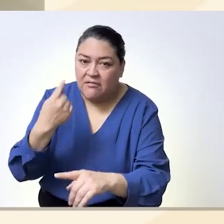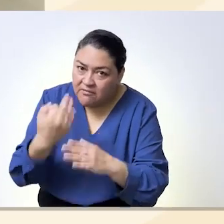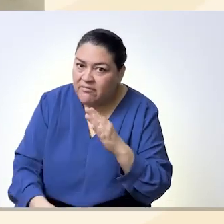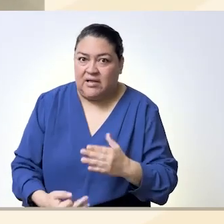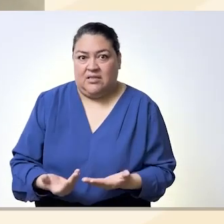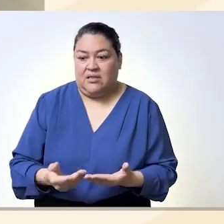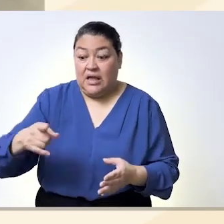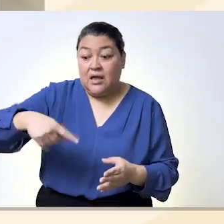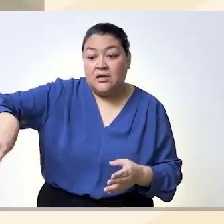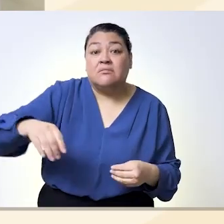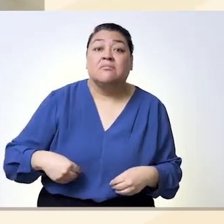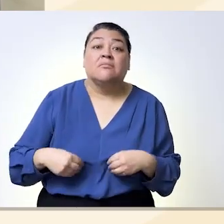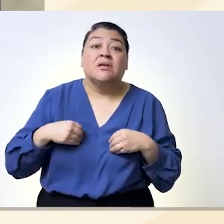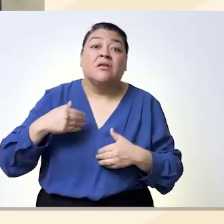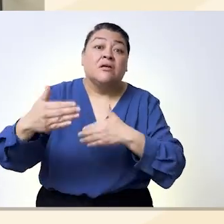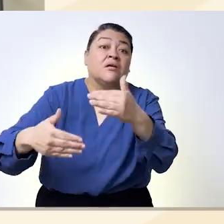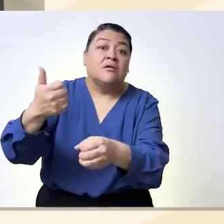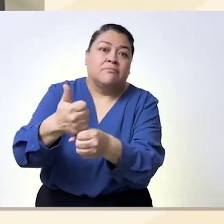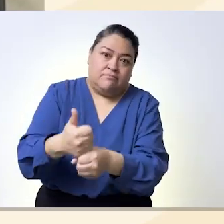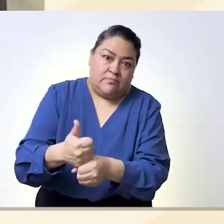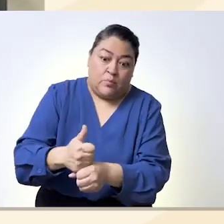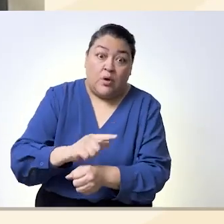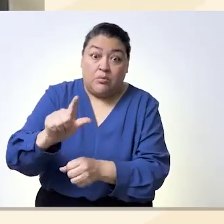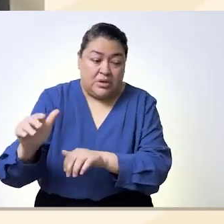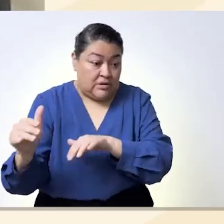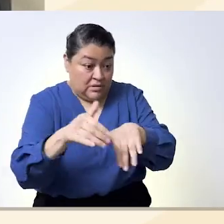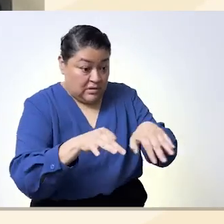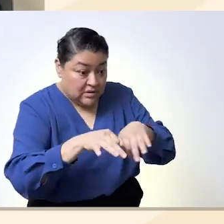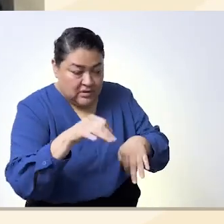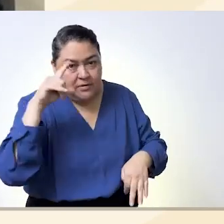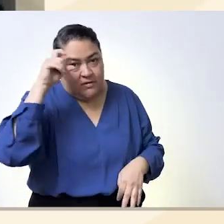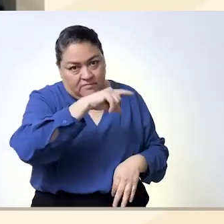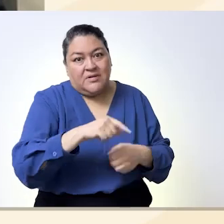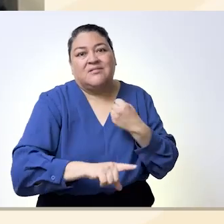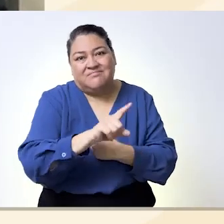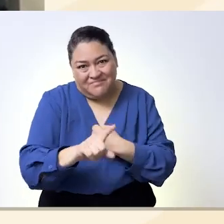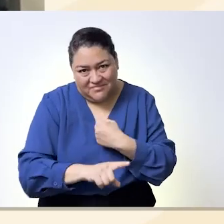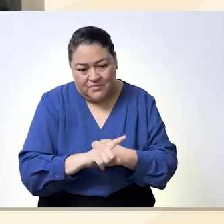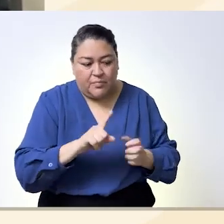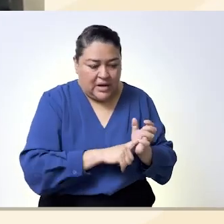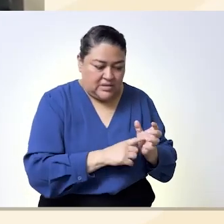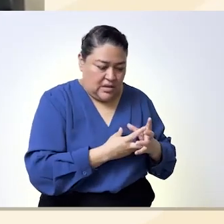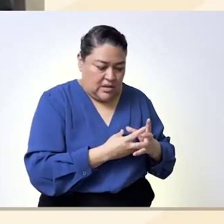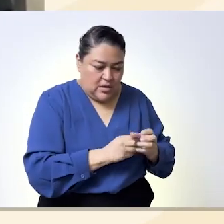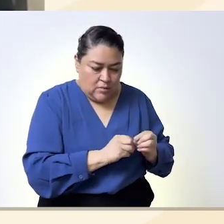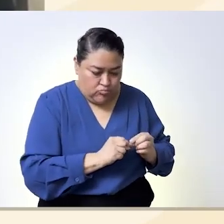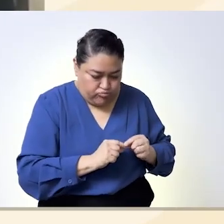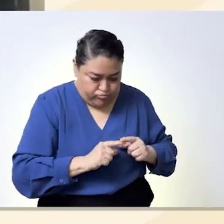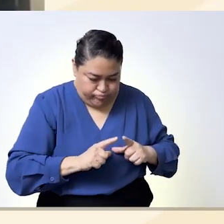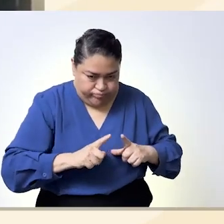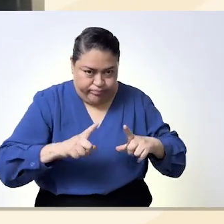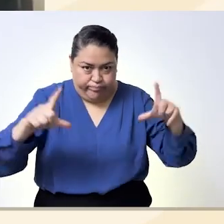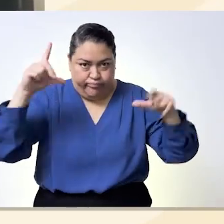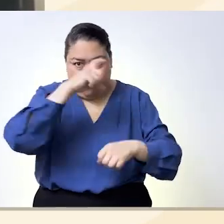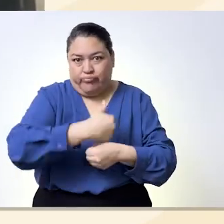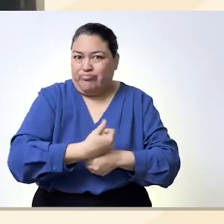la posibilidad de empleabilidad, ¿no? O sea, digamos que es la pequeña bola de nieve que eventualmente se vuelve en algo grande, pero sí es una